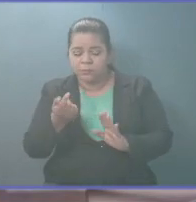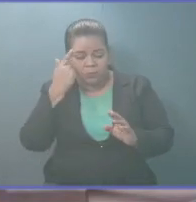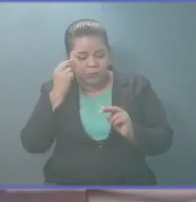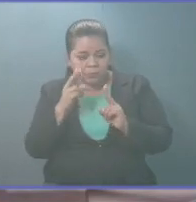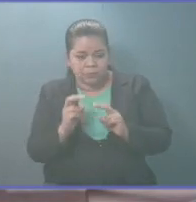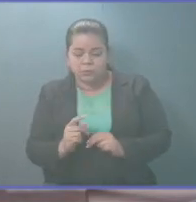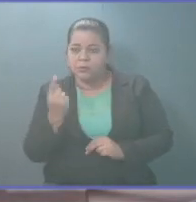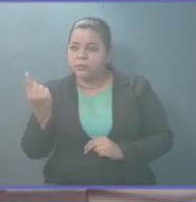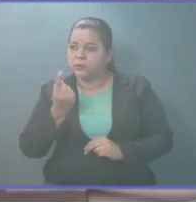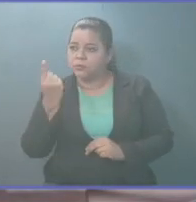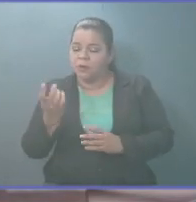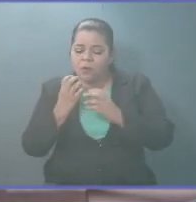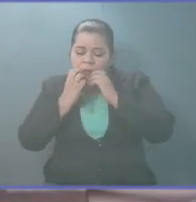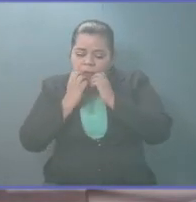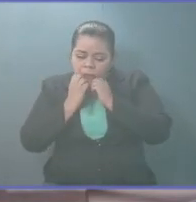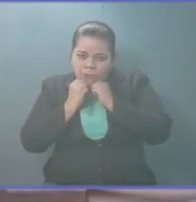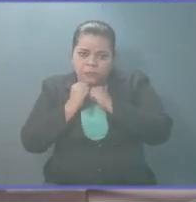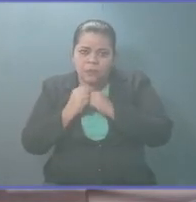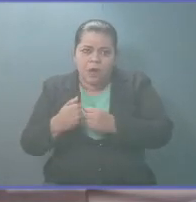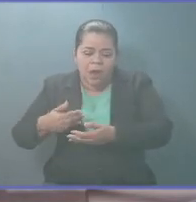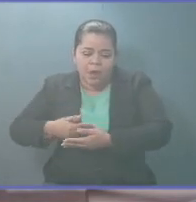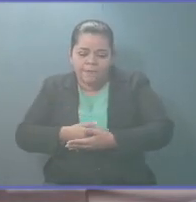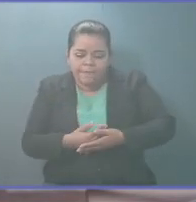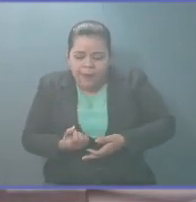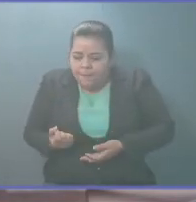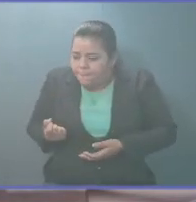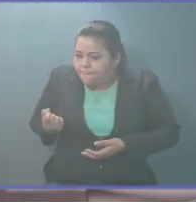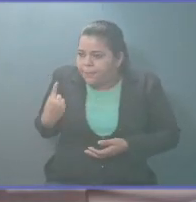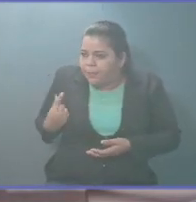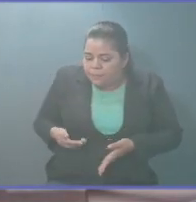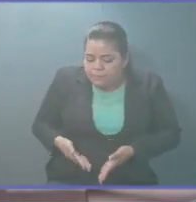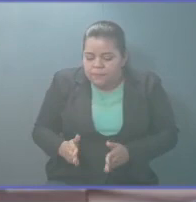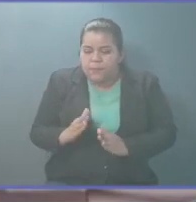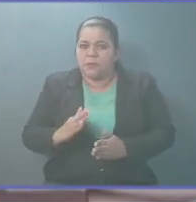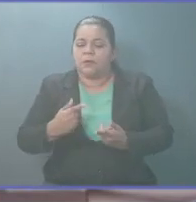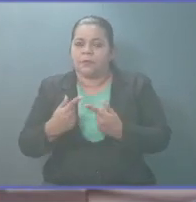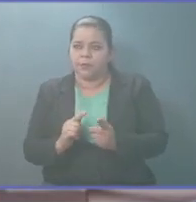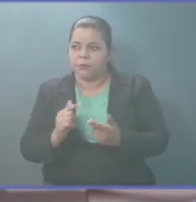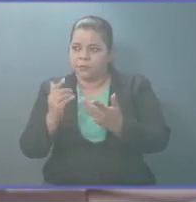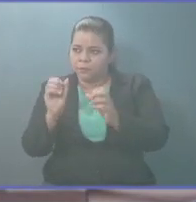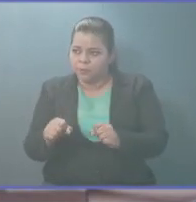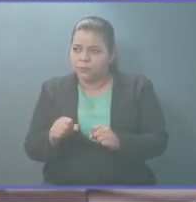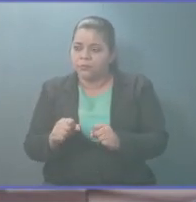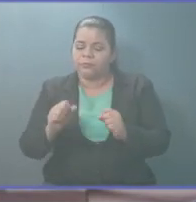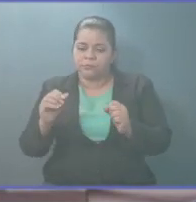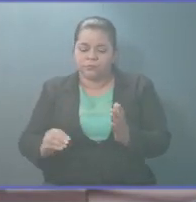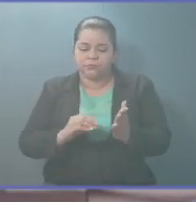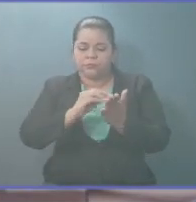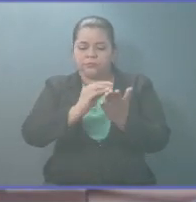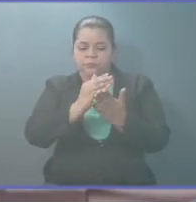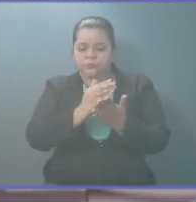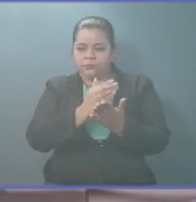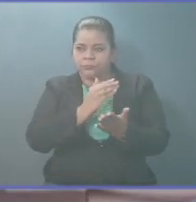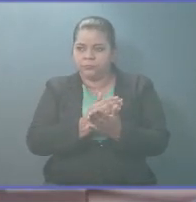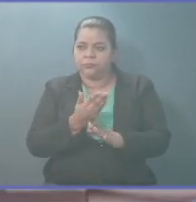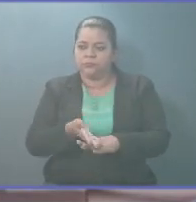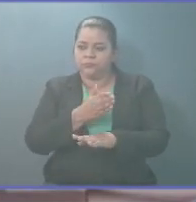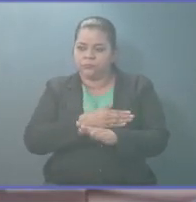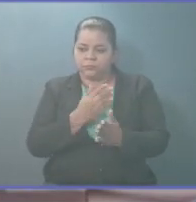al electorado capacidad de ejecución, a eso se compromete, a que va a poder ejecutar en tiempos,